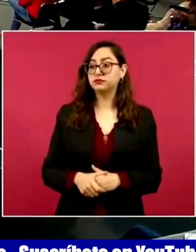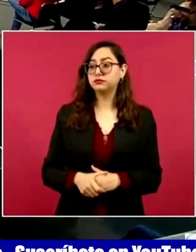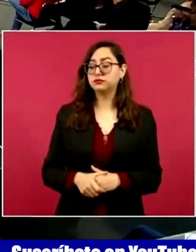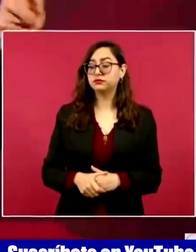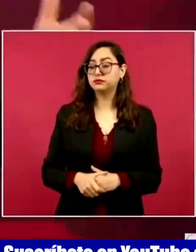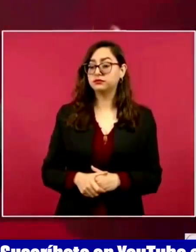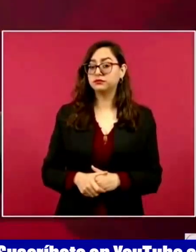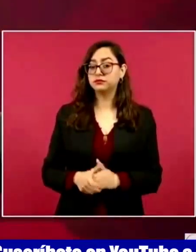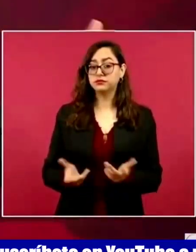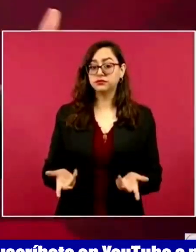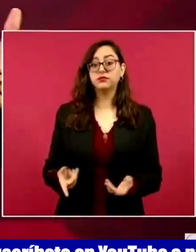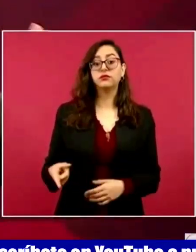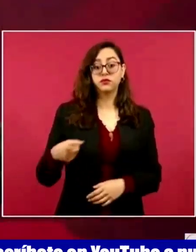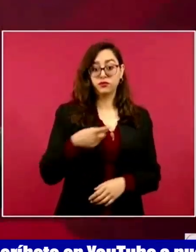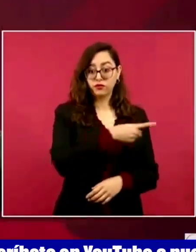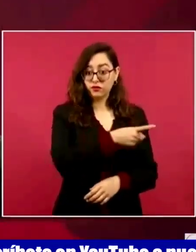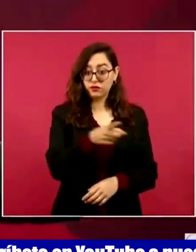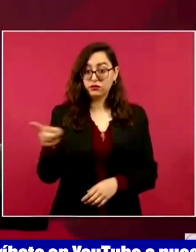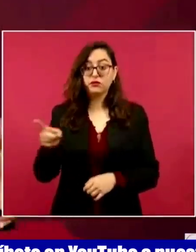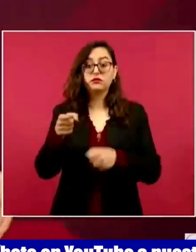Ustedes que son